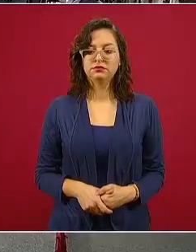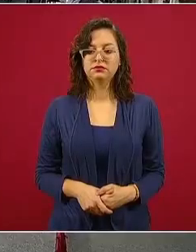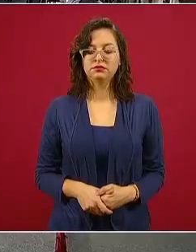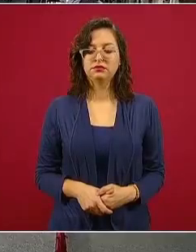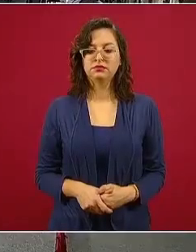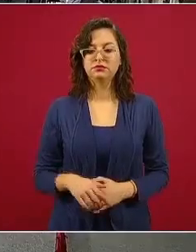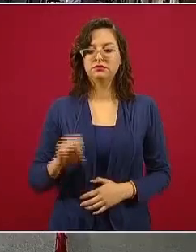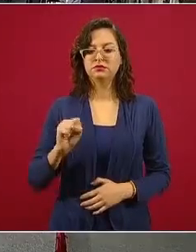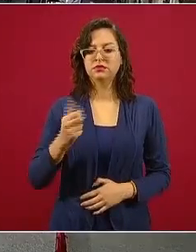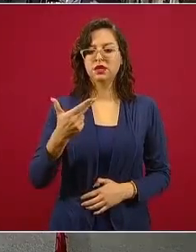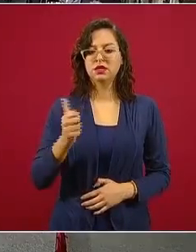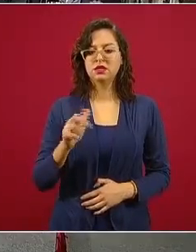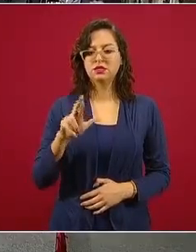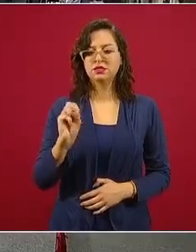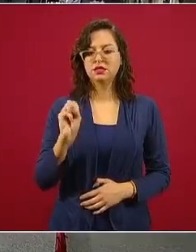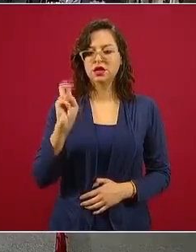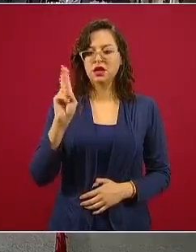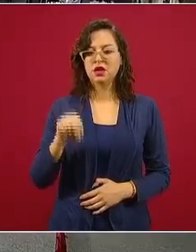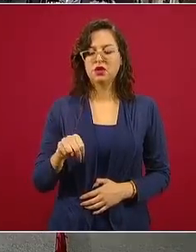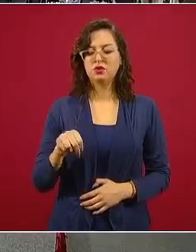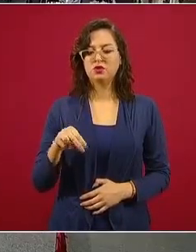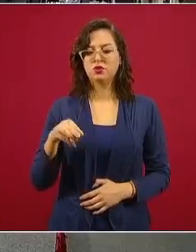Sharon Monterrubio.